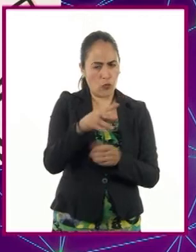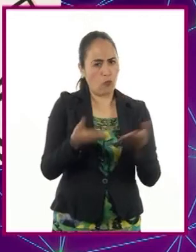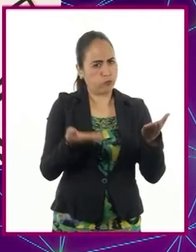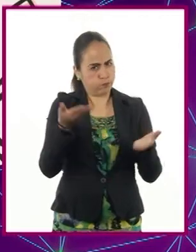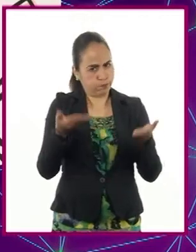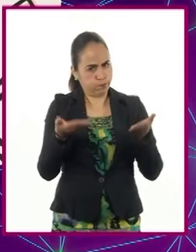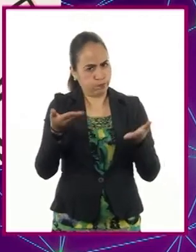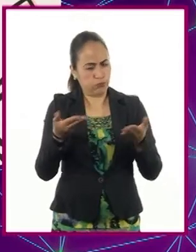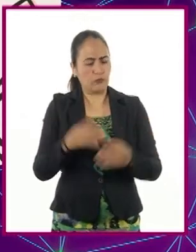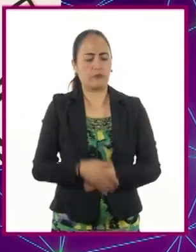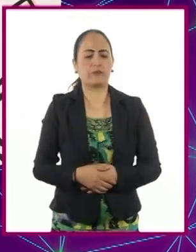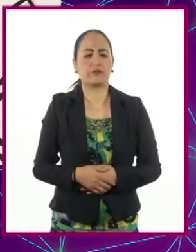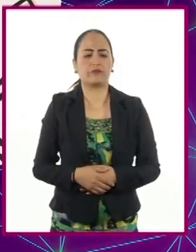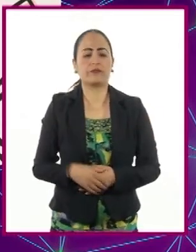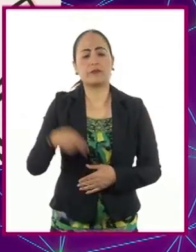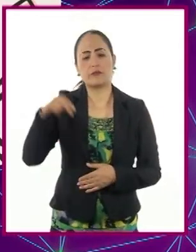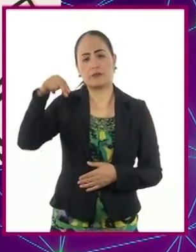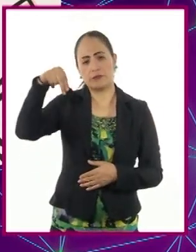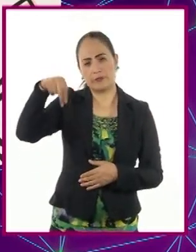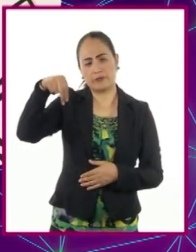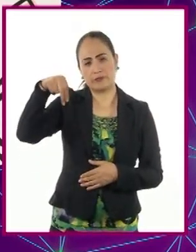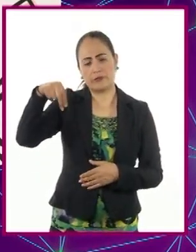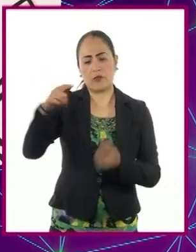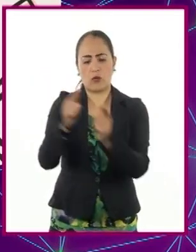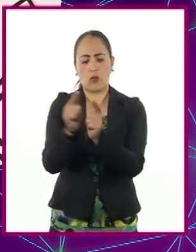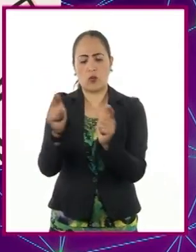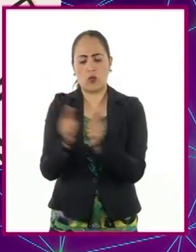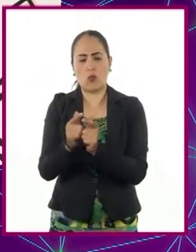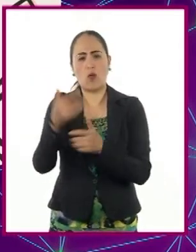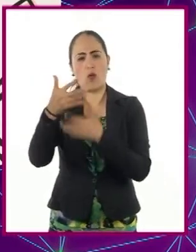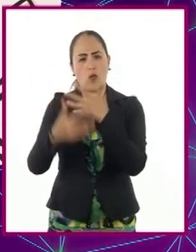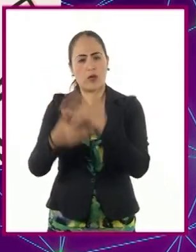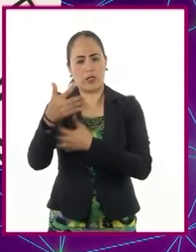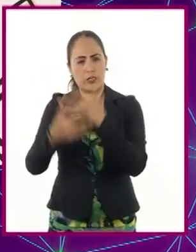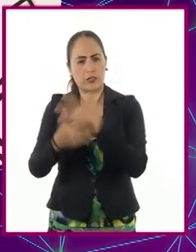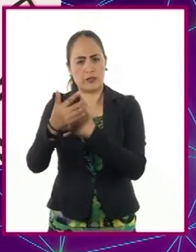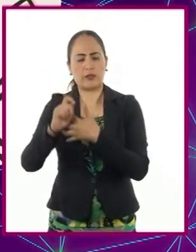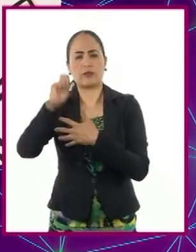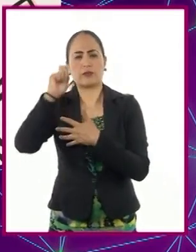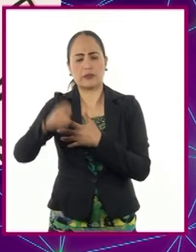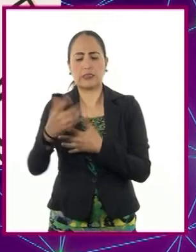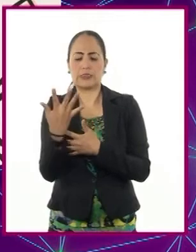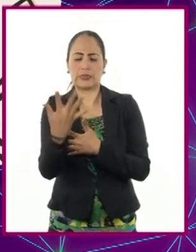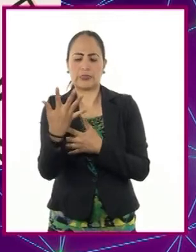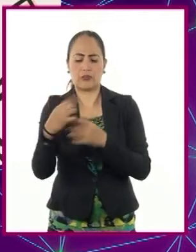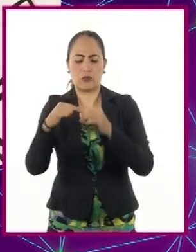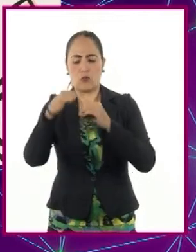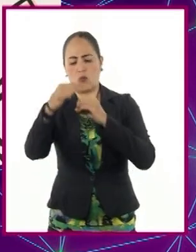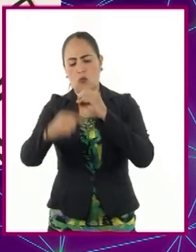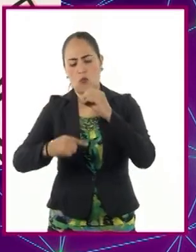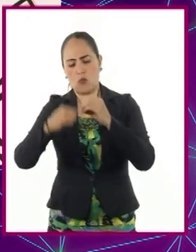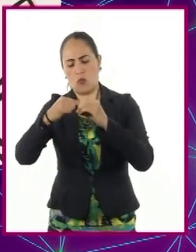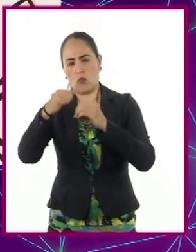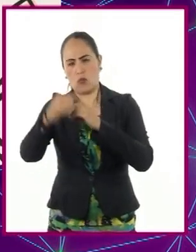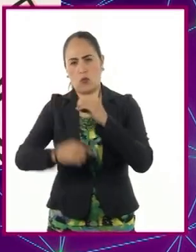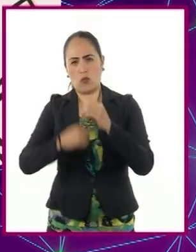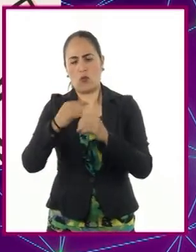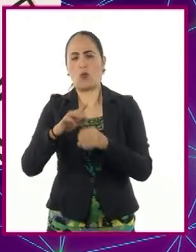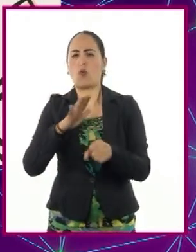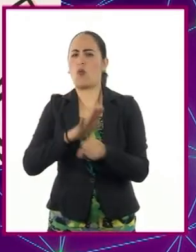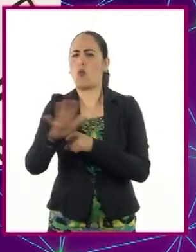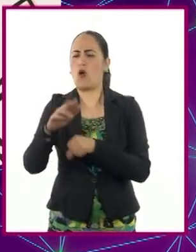estable. El nitrógeno pertenece al grupo 15, por lo que tiene 5 electrones de valencia. ¿Cuál será su número de